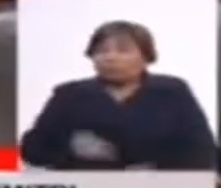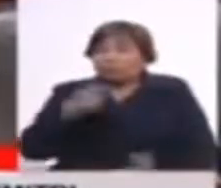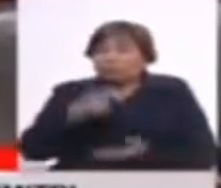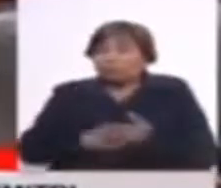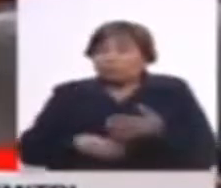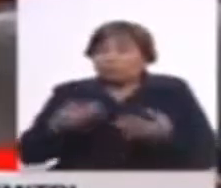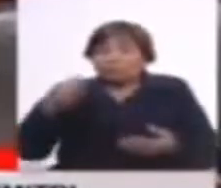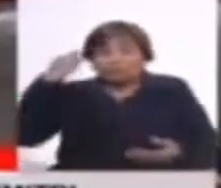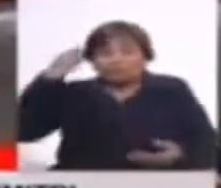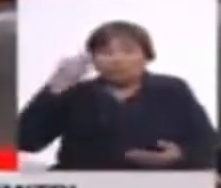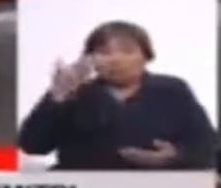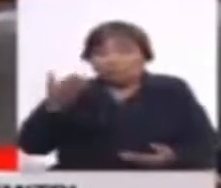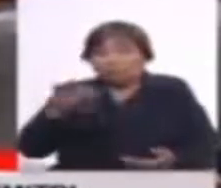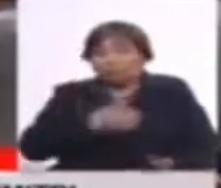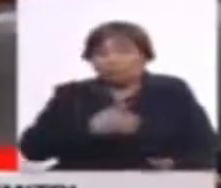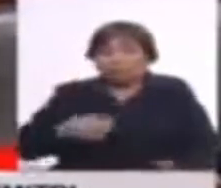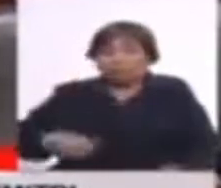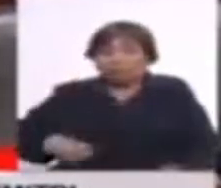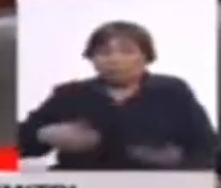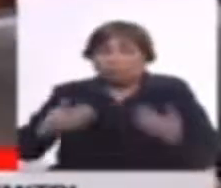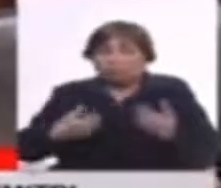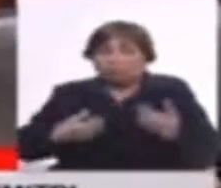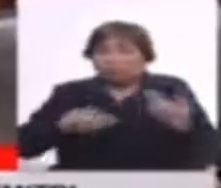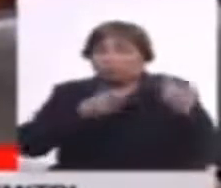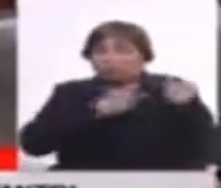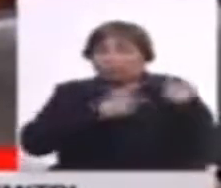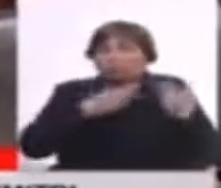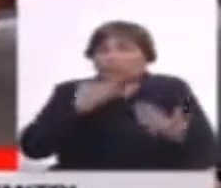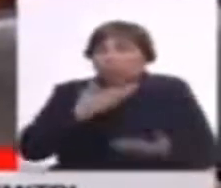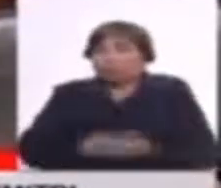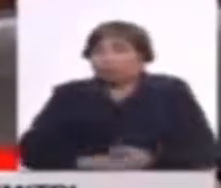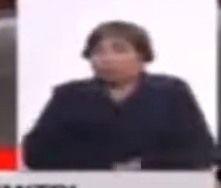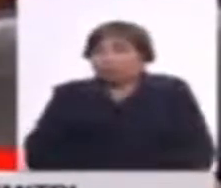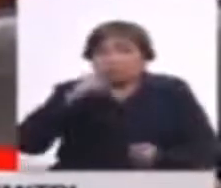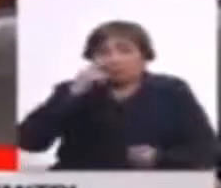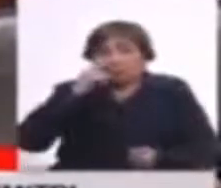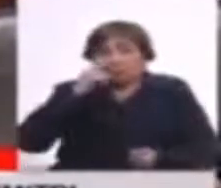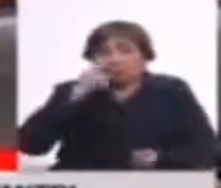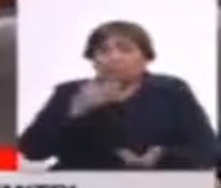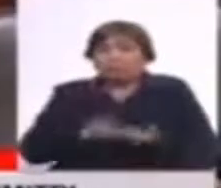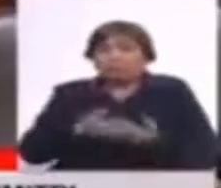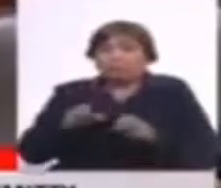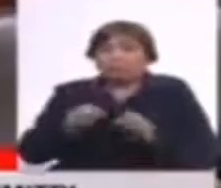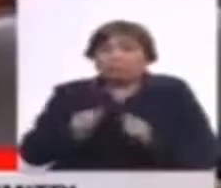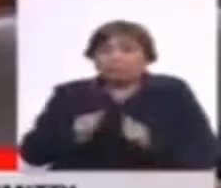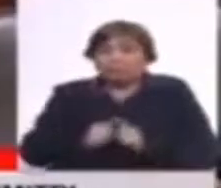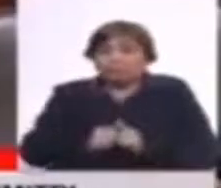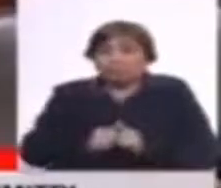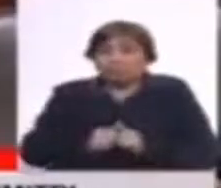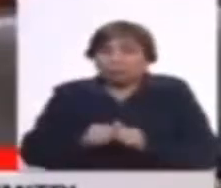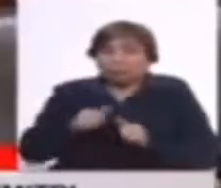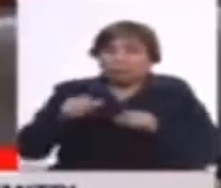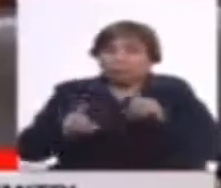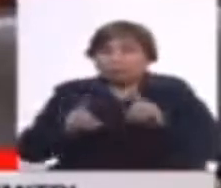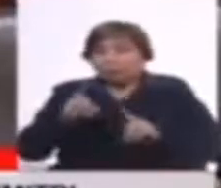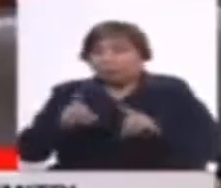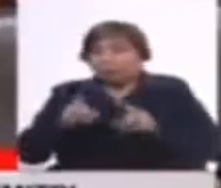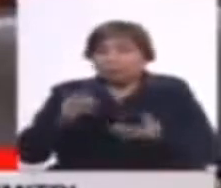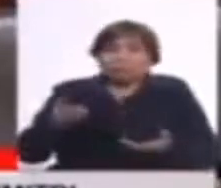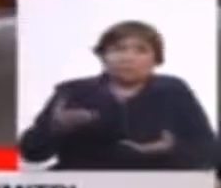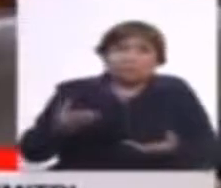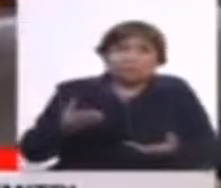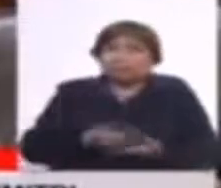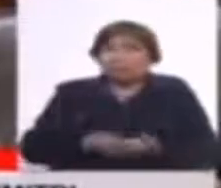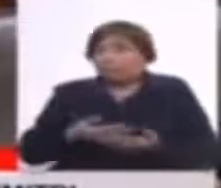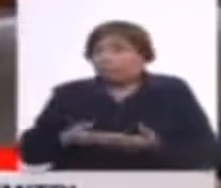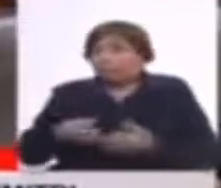político que el ministro lo tiene que asumir. Gracias. Bueno, amigos, la rotación de ministros pues